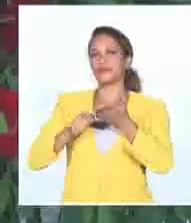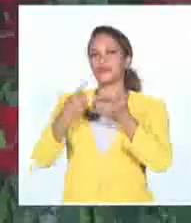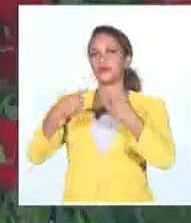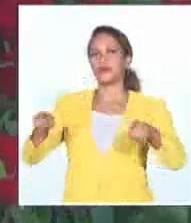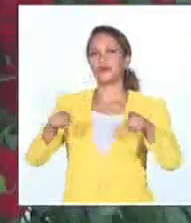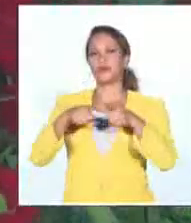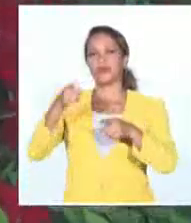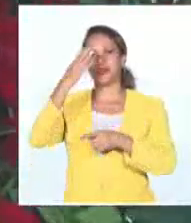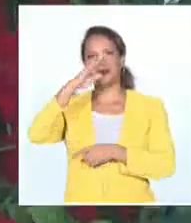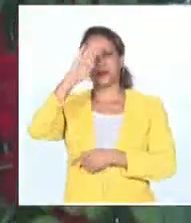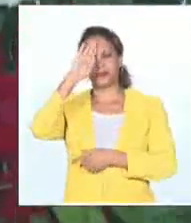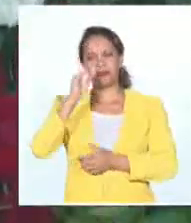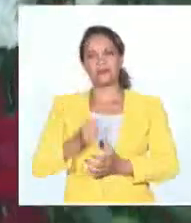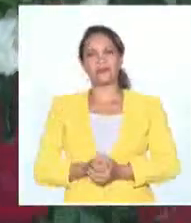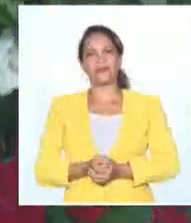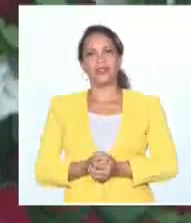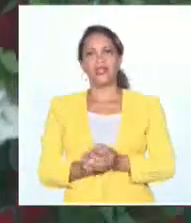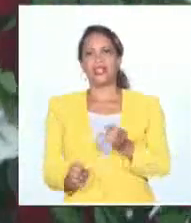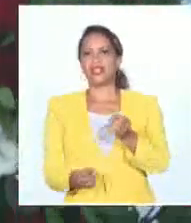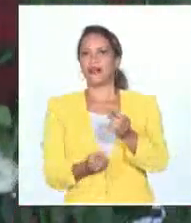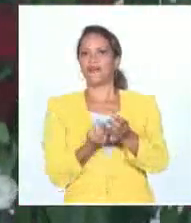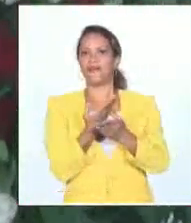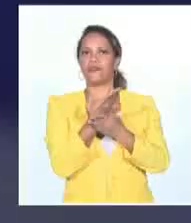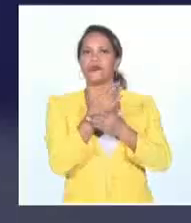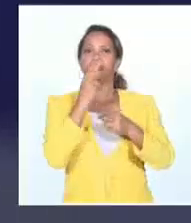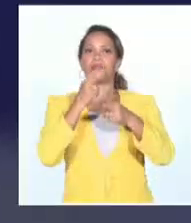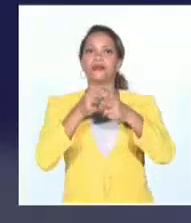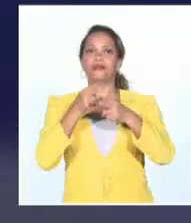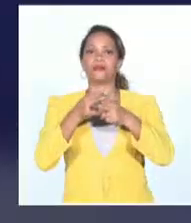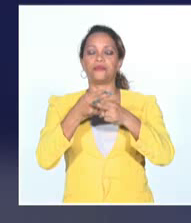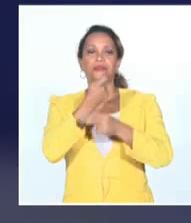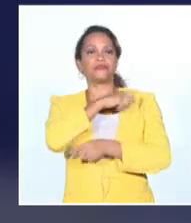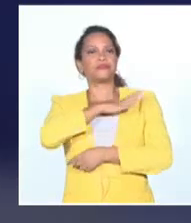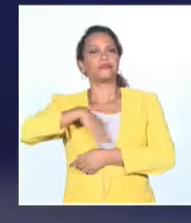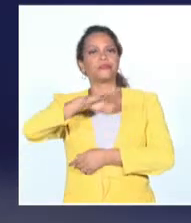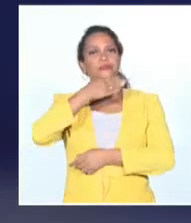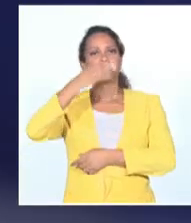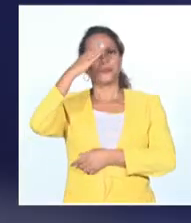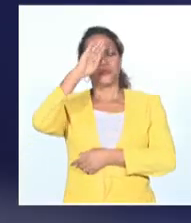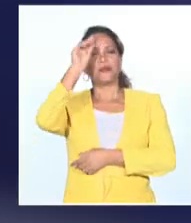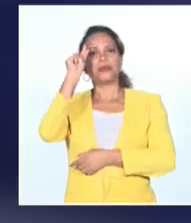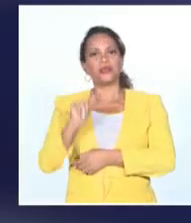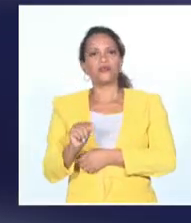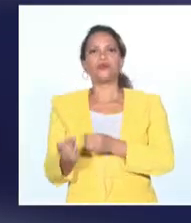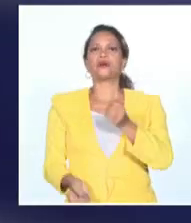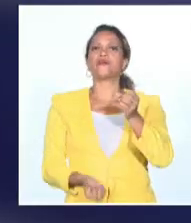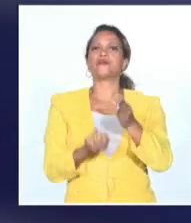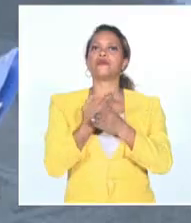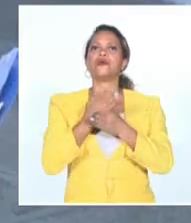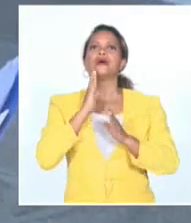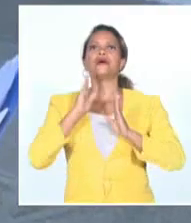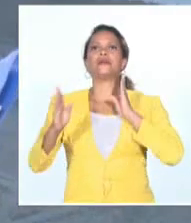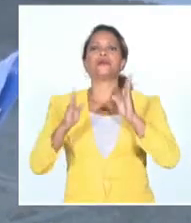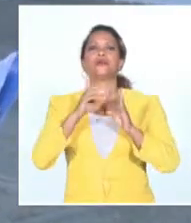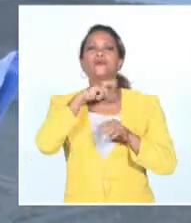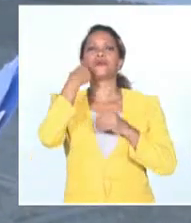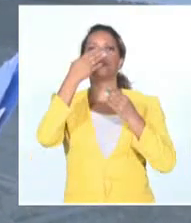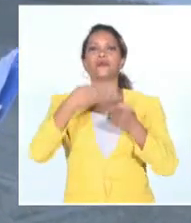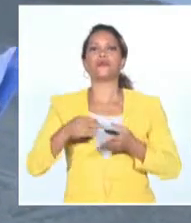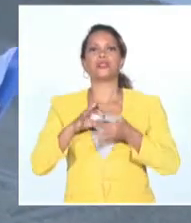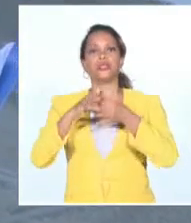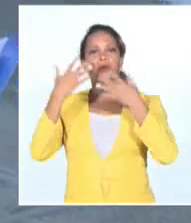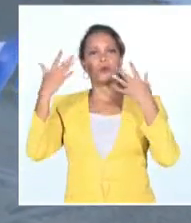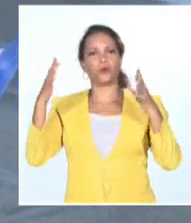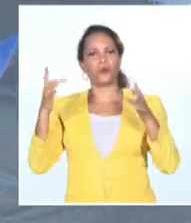patria. La ofrenda floral a nombre del pueblo de Cuba al patriota que fundó el periodo de una muerte gloriosa representa el